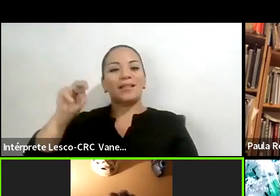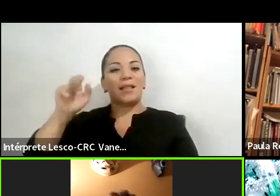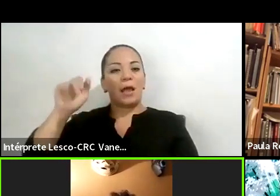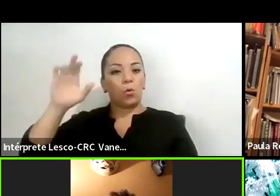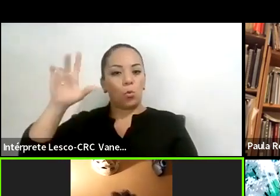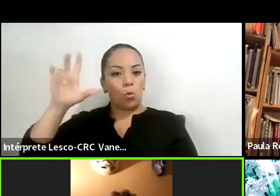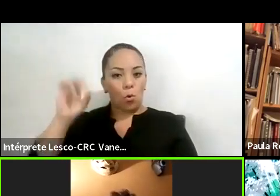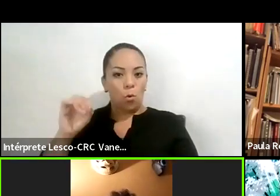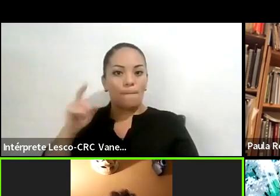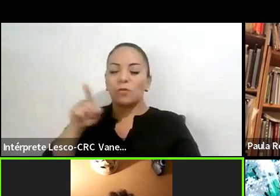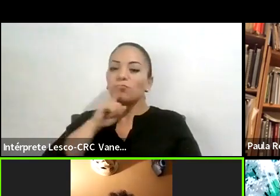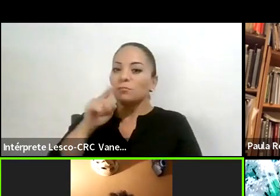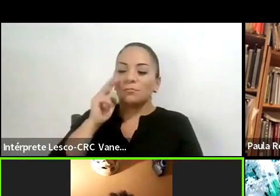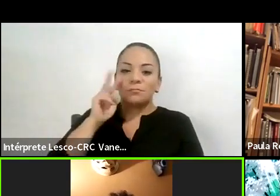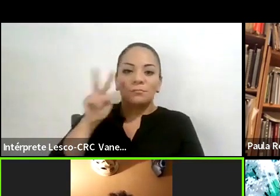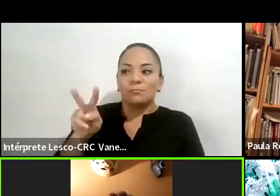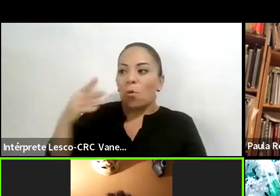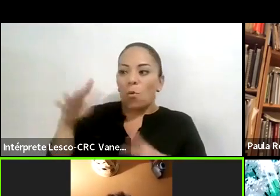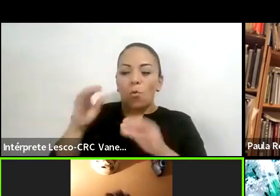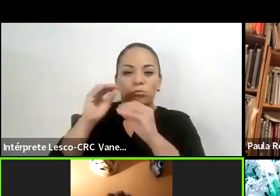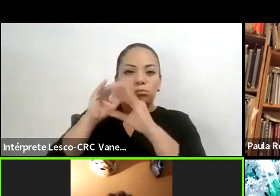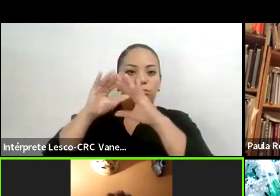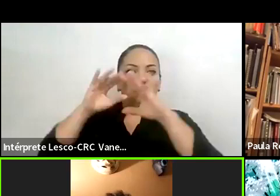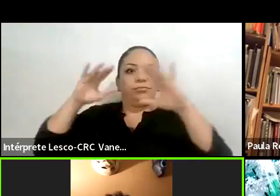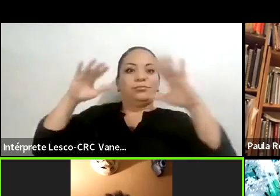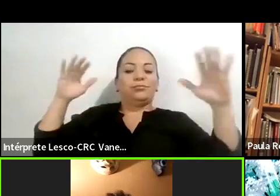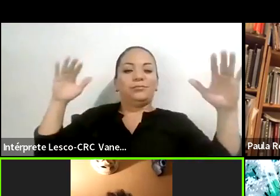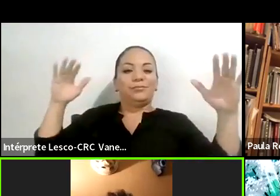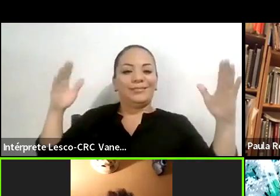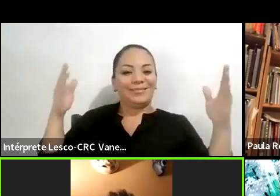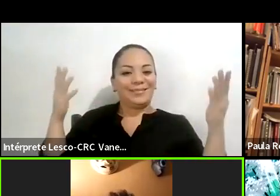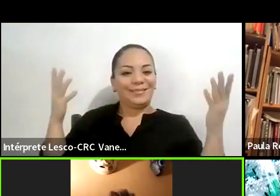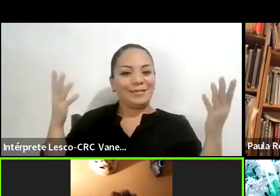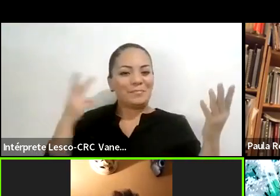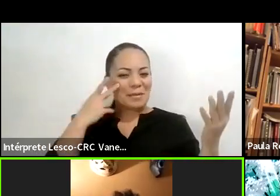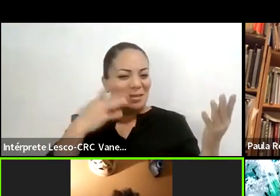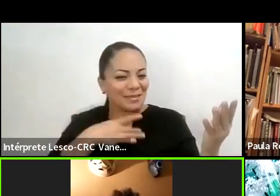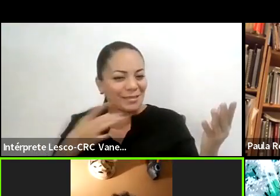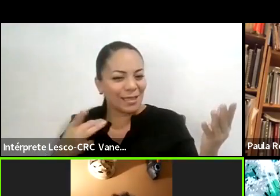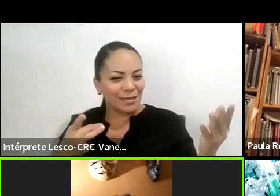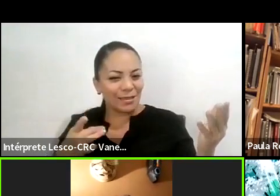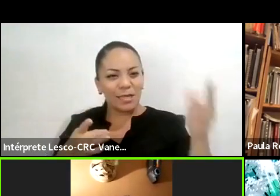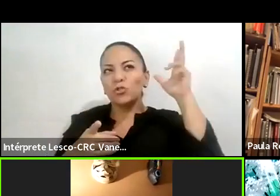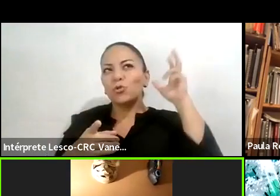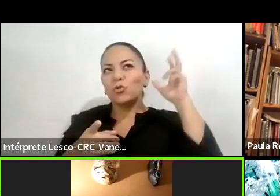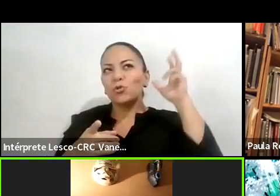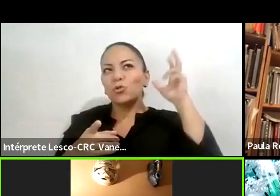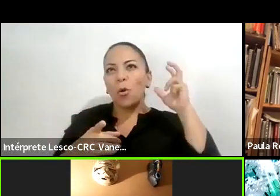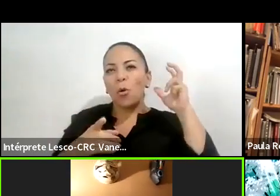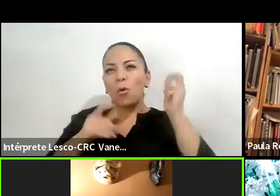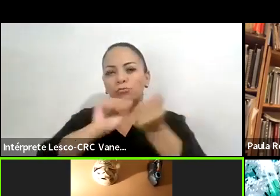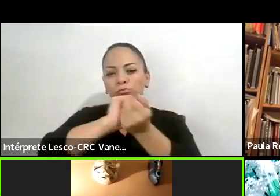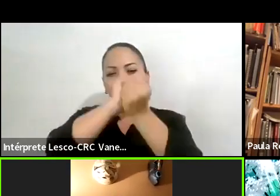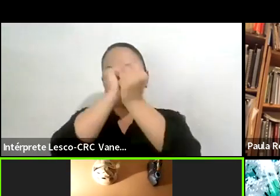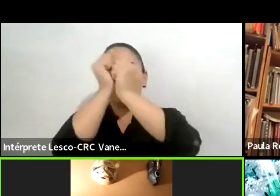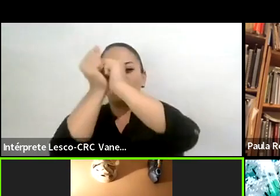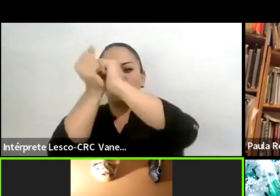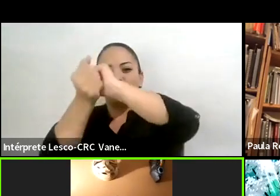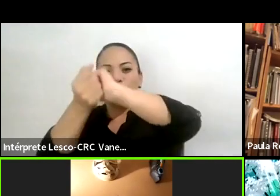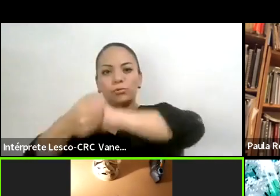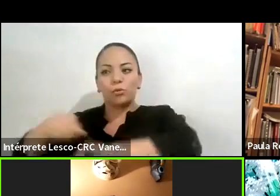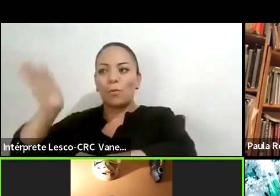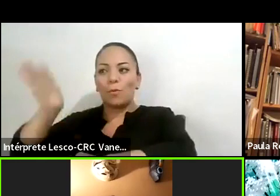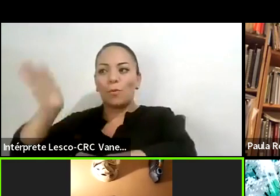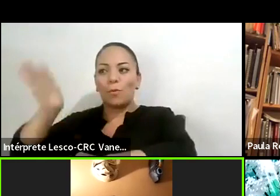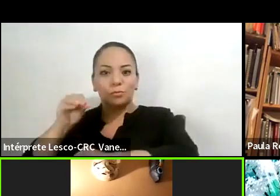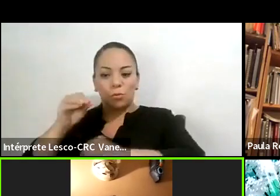Paula, fascinante ver cómo ahora el sonido, por decirlo así, se apaga y entonces el cuerpo otra vez,